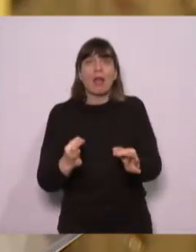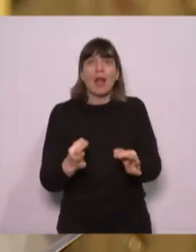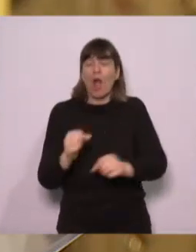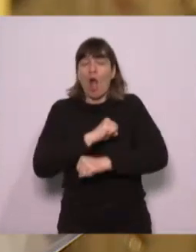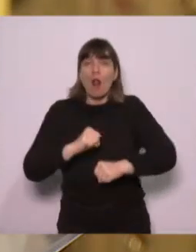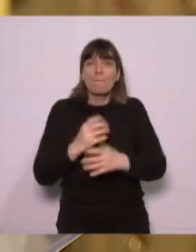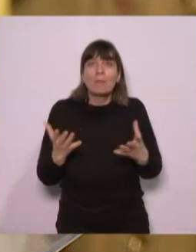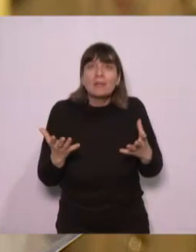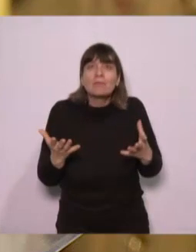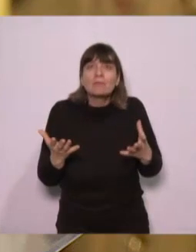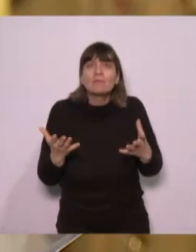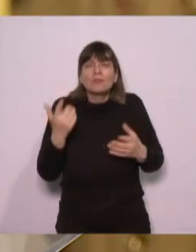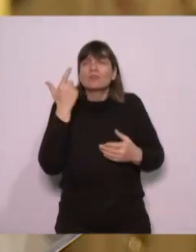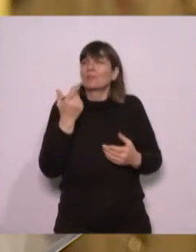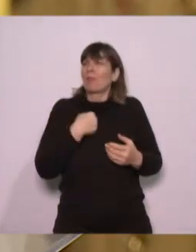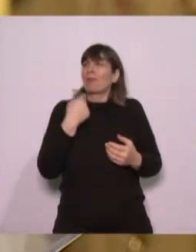Y uno se puede preguntar,